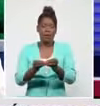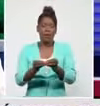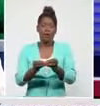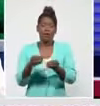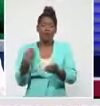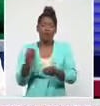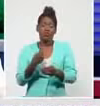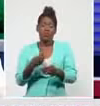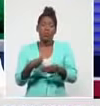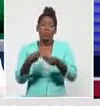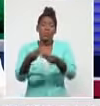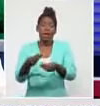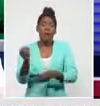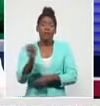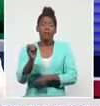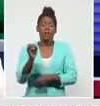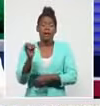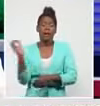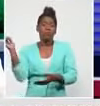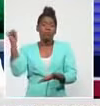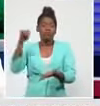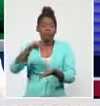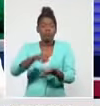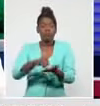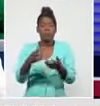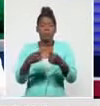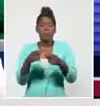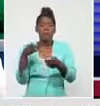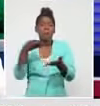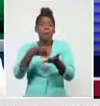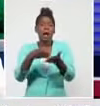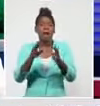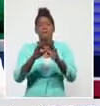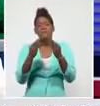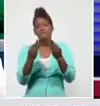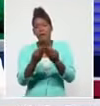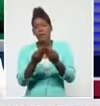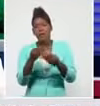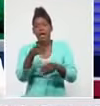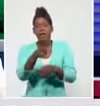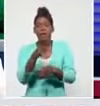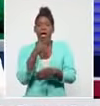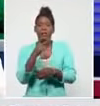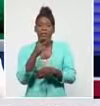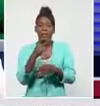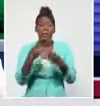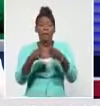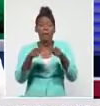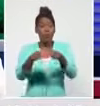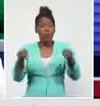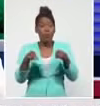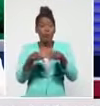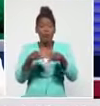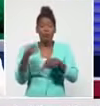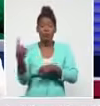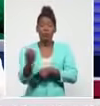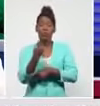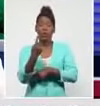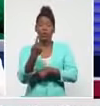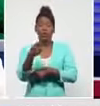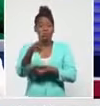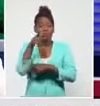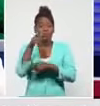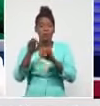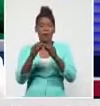seguro que el pueblo cubano, con lo que ha demostrado hasta el momento, es capaz de controlar